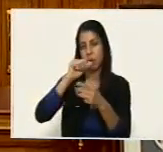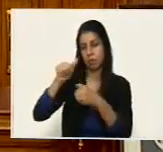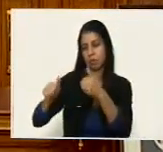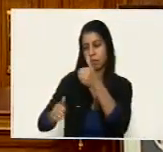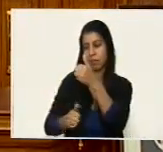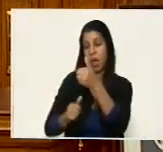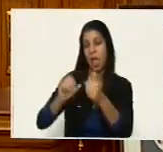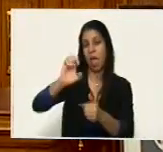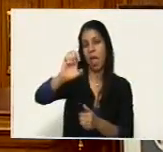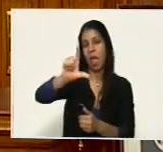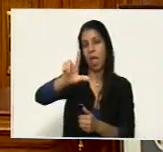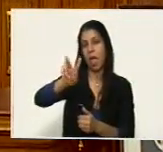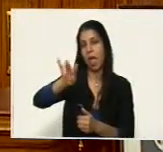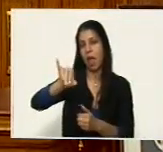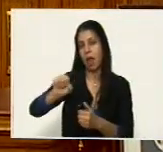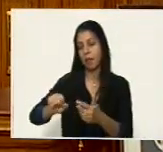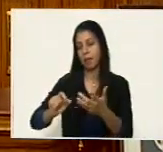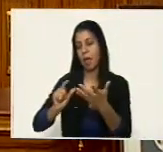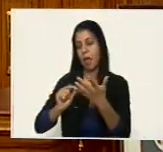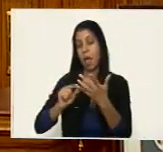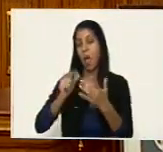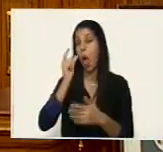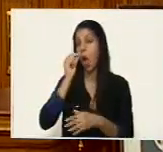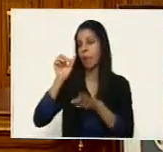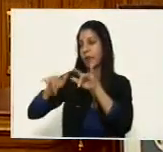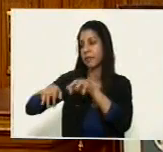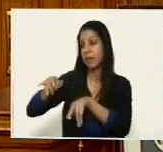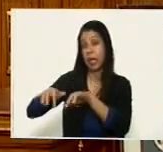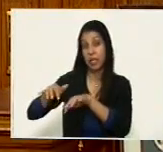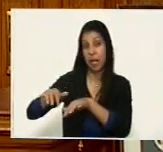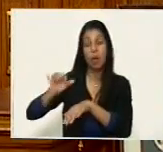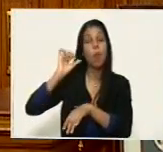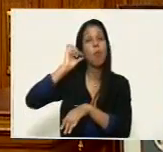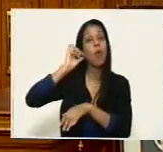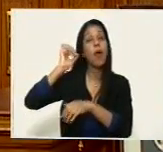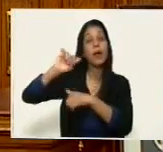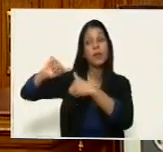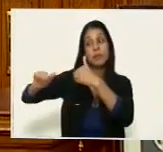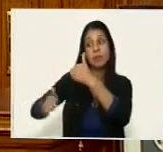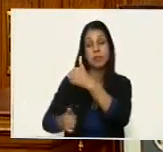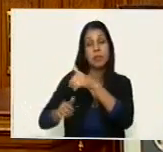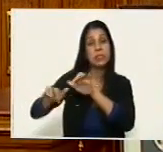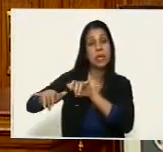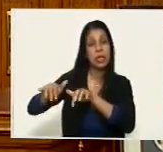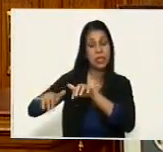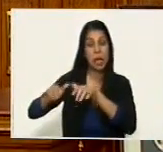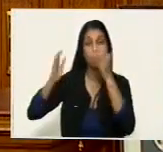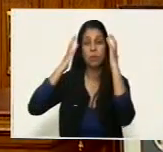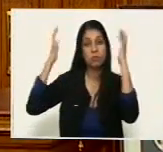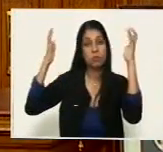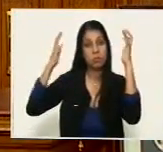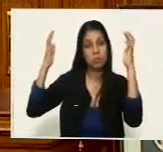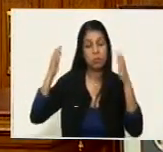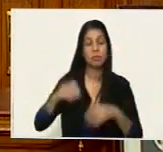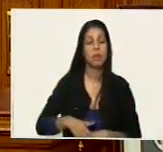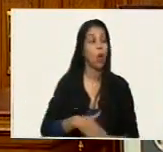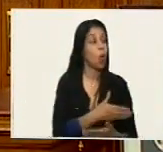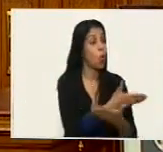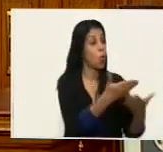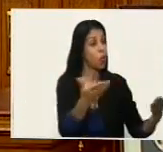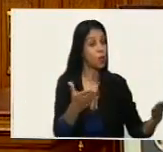Amoroso, secretario Fidel Vázquez, subsecretaria Carolis Pérez, colegas constituyentes. Bueno,